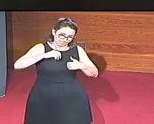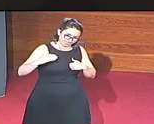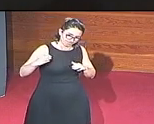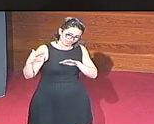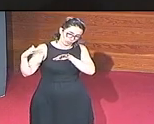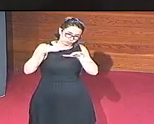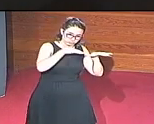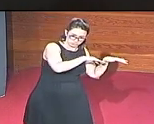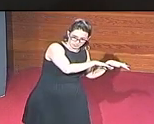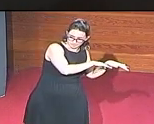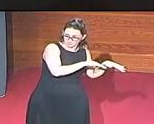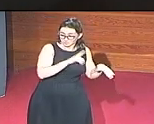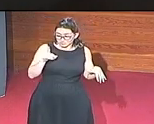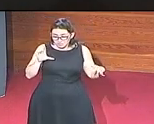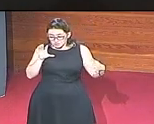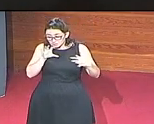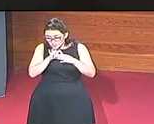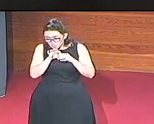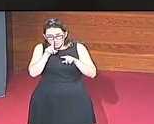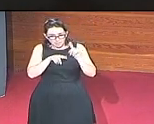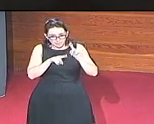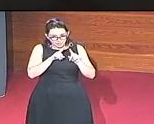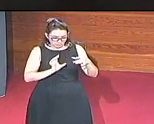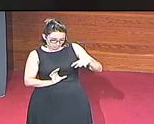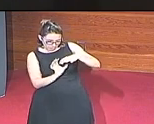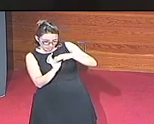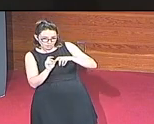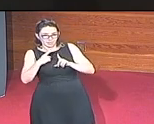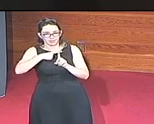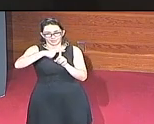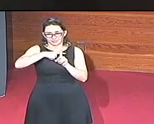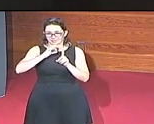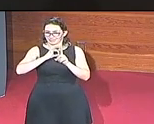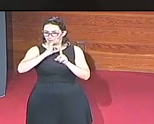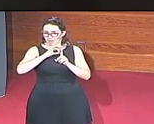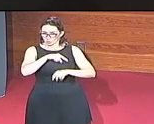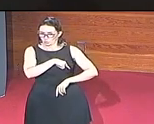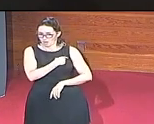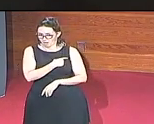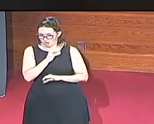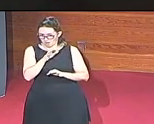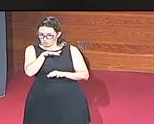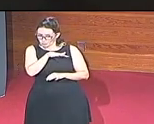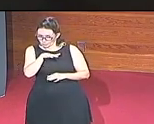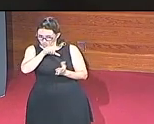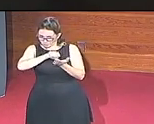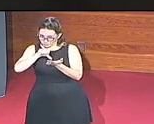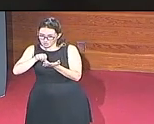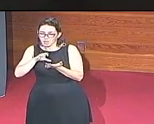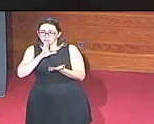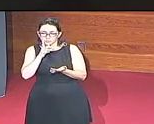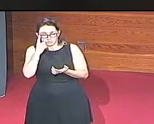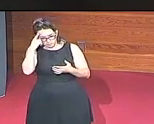todo vinculado con las temperaturas que hacían en cada momento en cada lugar para que puedas comprobar que séptima frente era a causa de